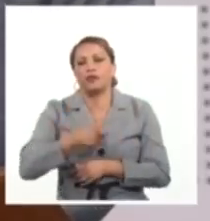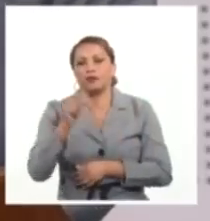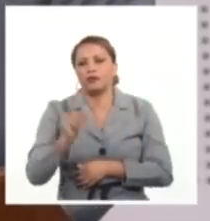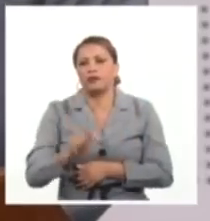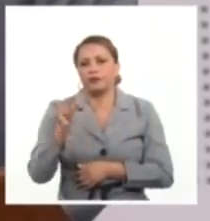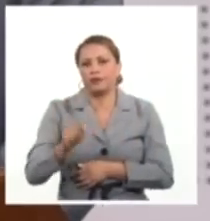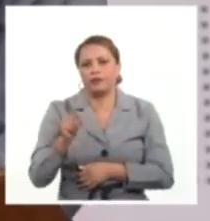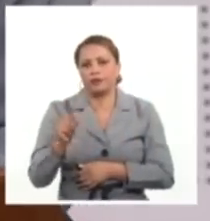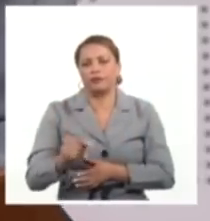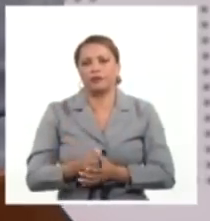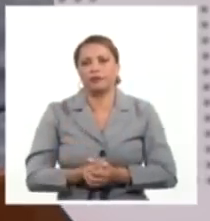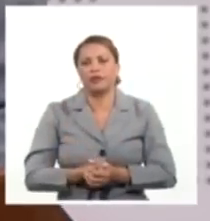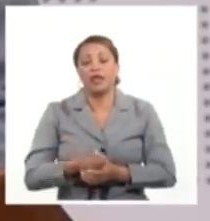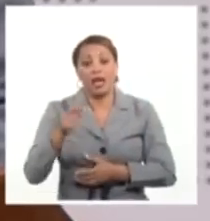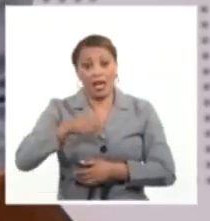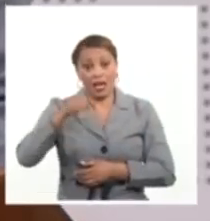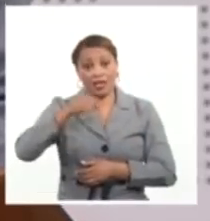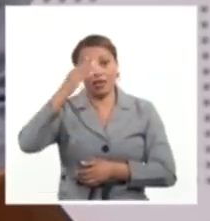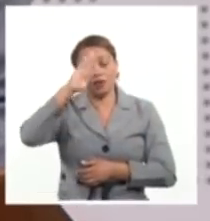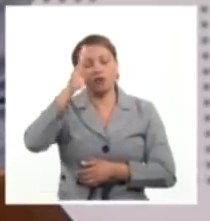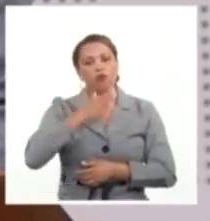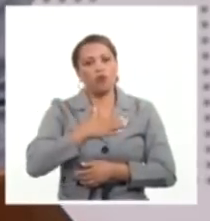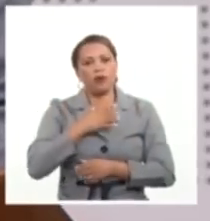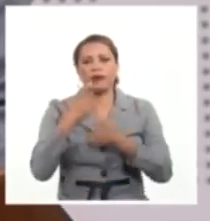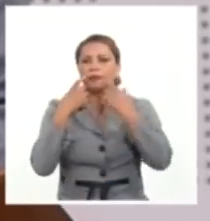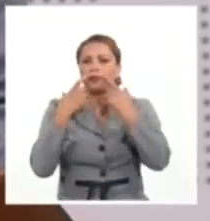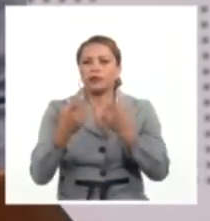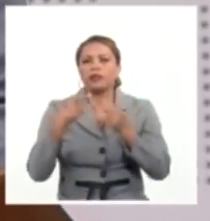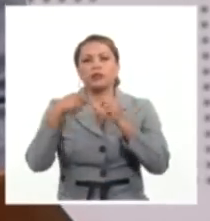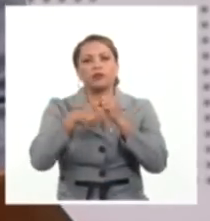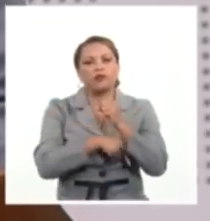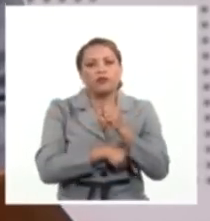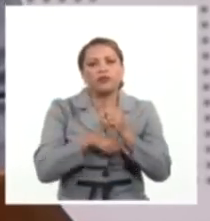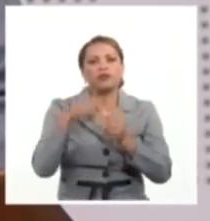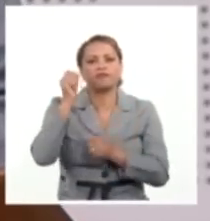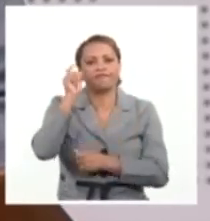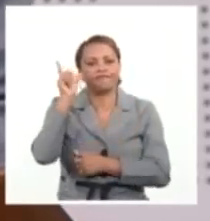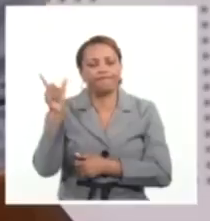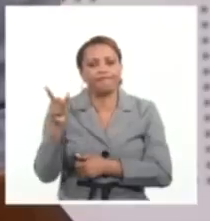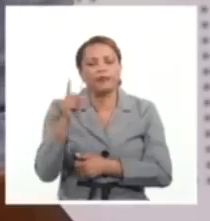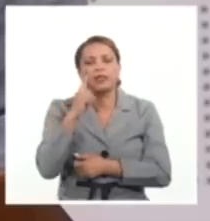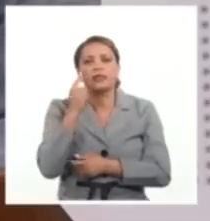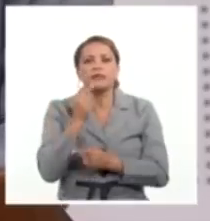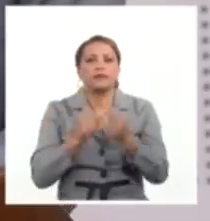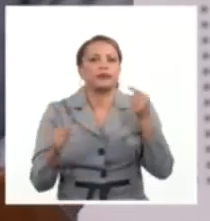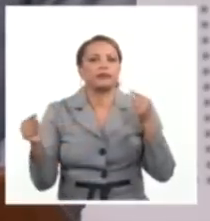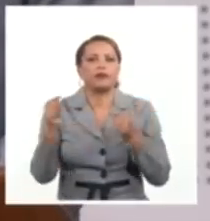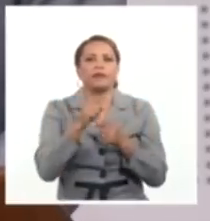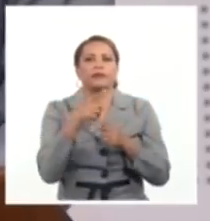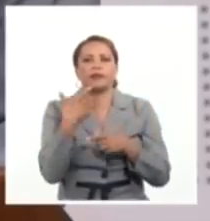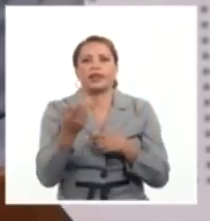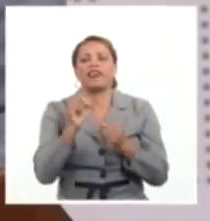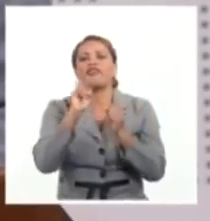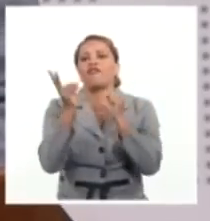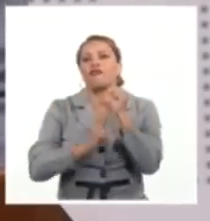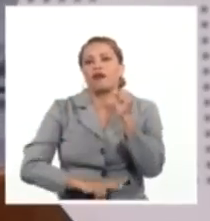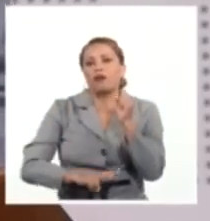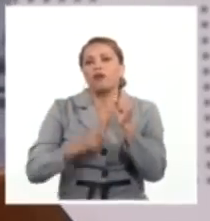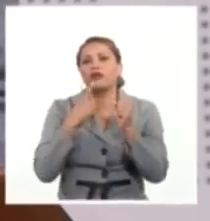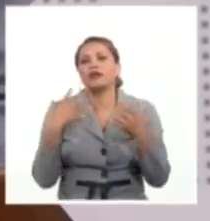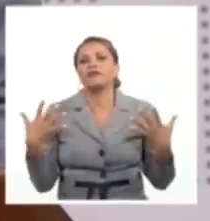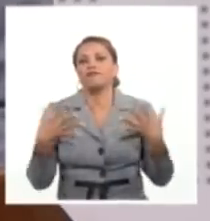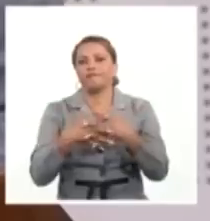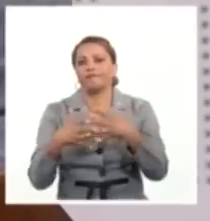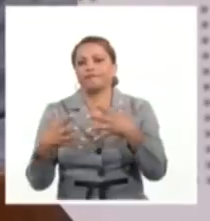humanos. Y en Cuba nos interesa profundizar en ese ideal, tomando como referente nuestros valores y